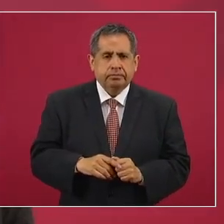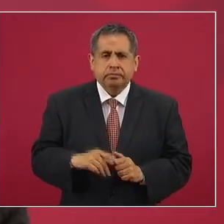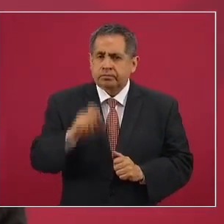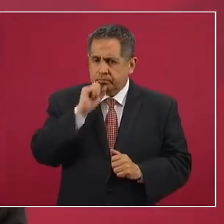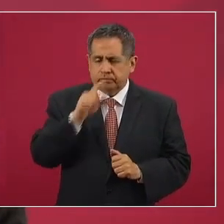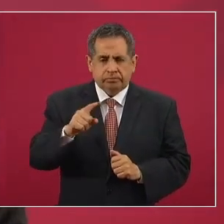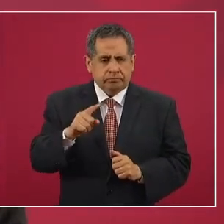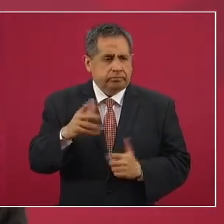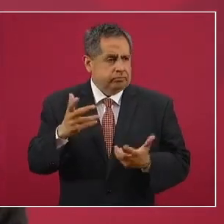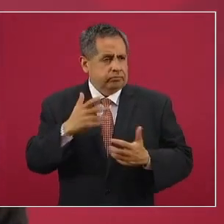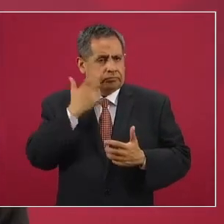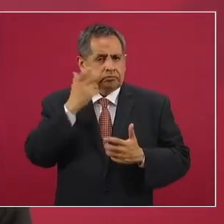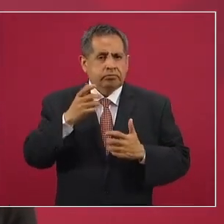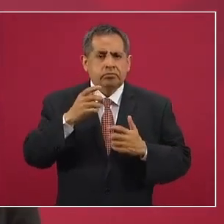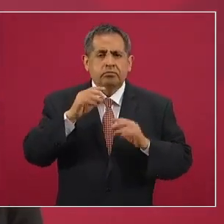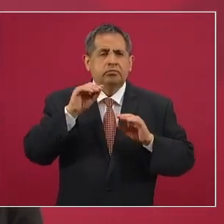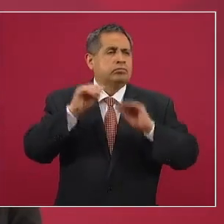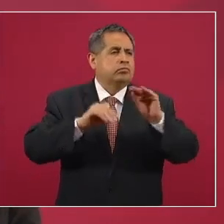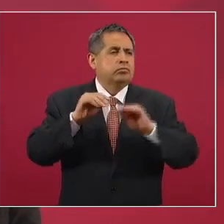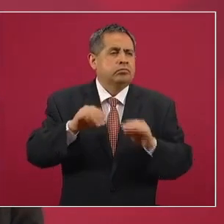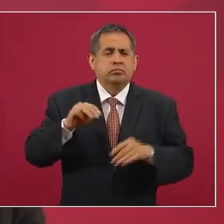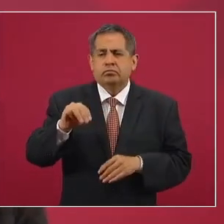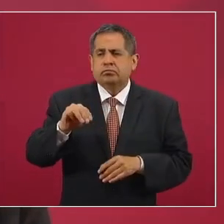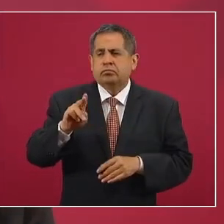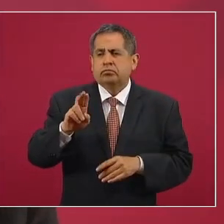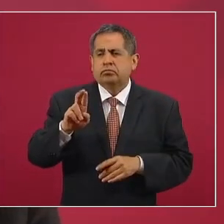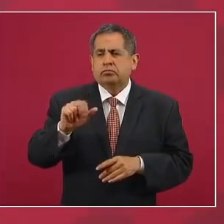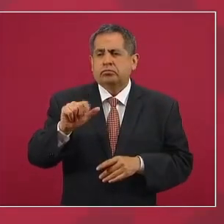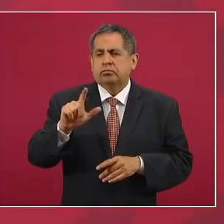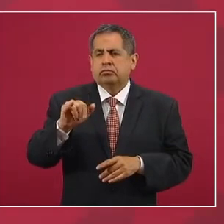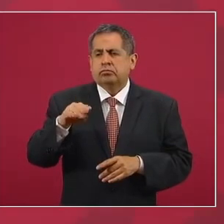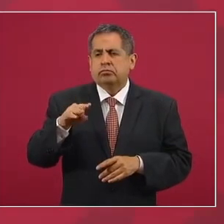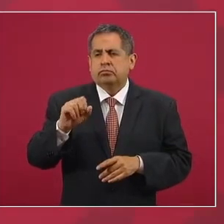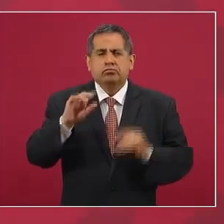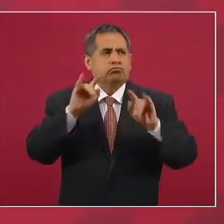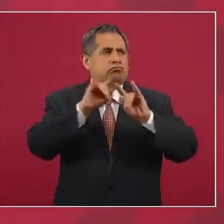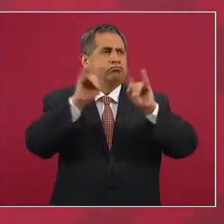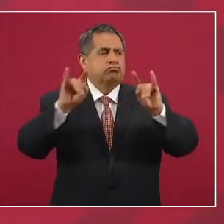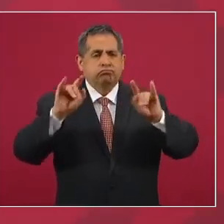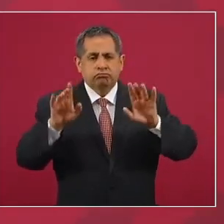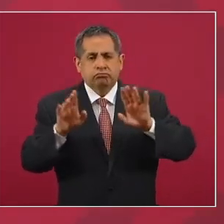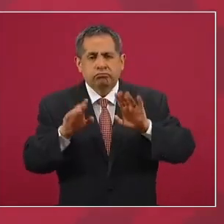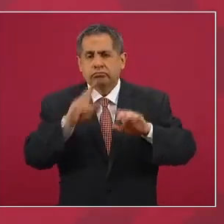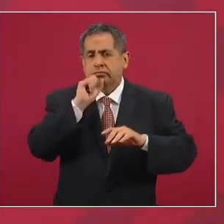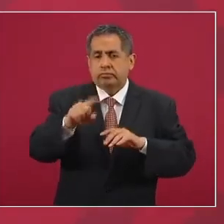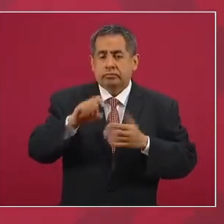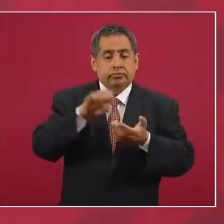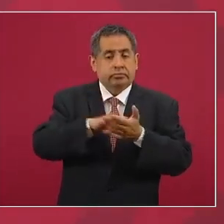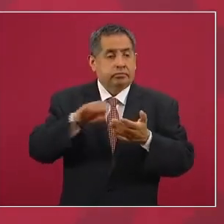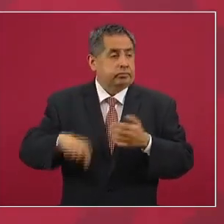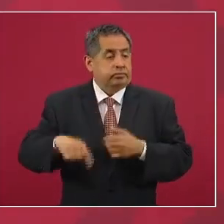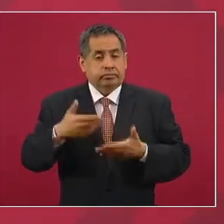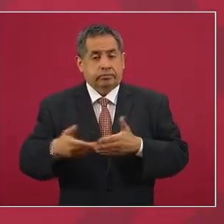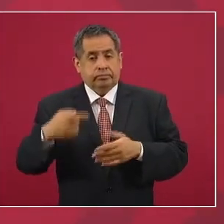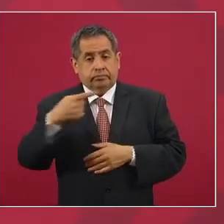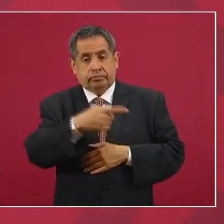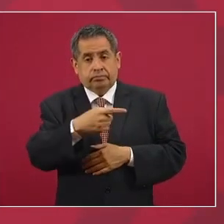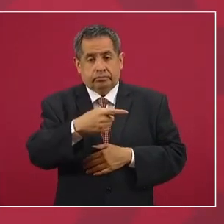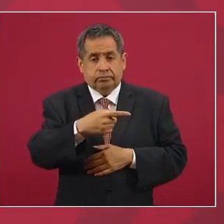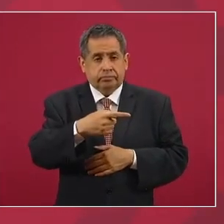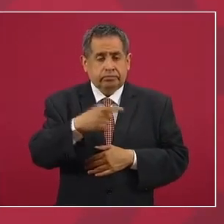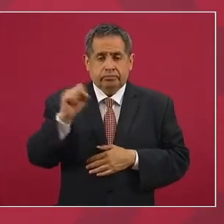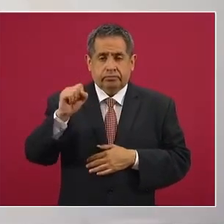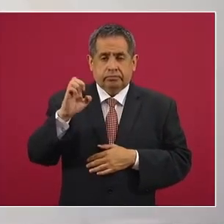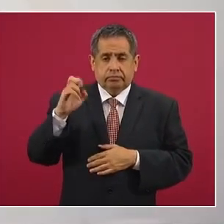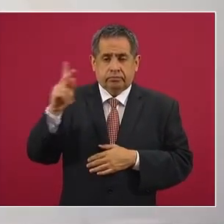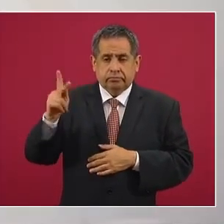hacer sobre el muralismo en lo que es el edificio actual de la Secretaría de Educación